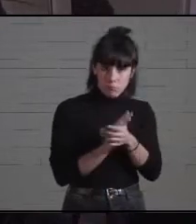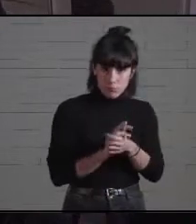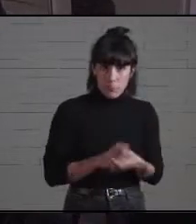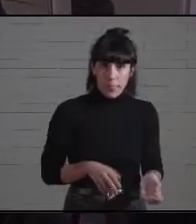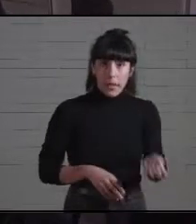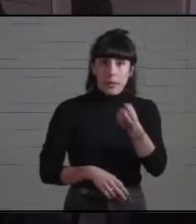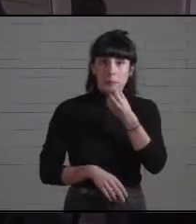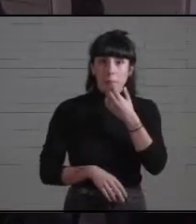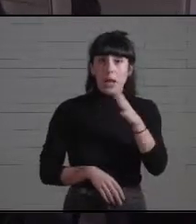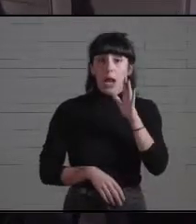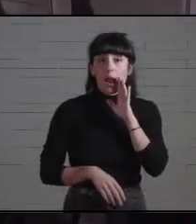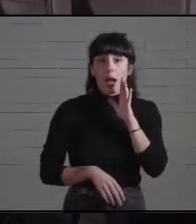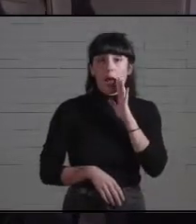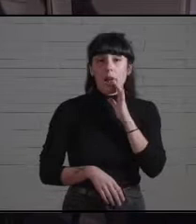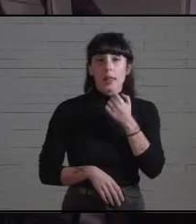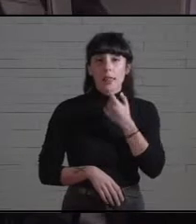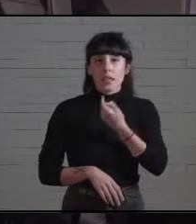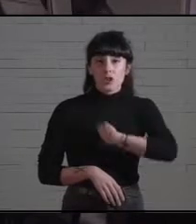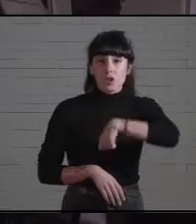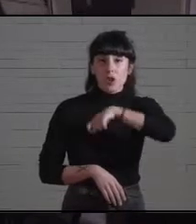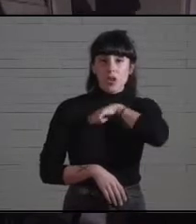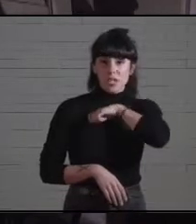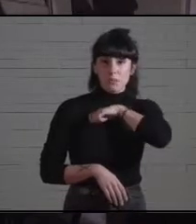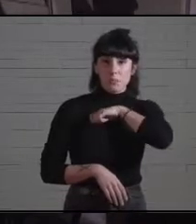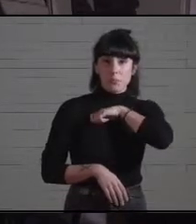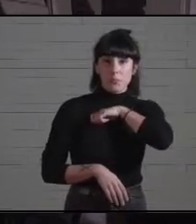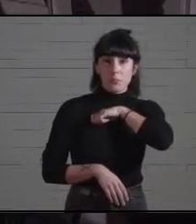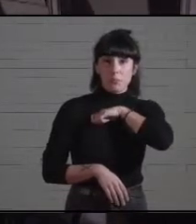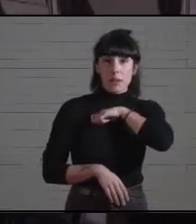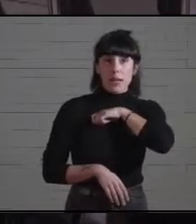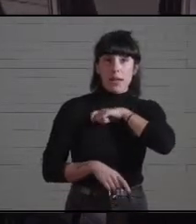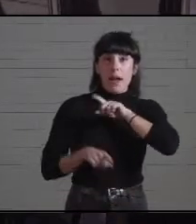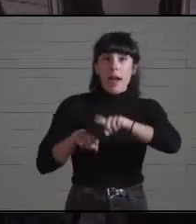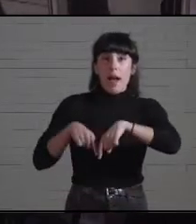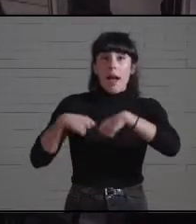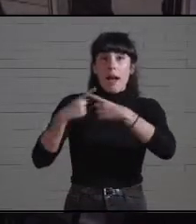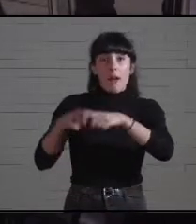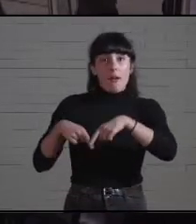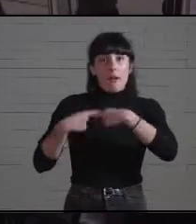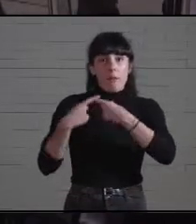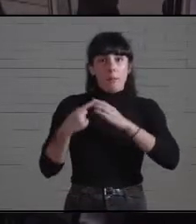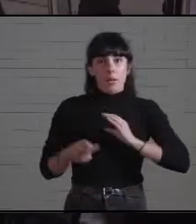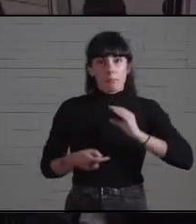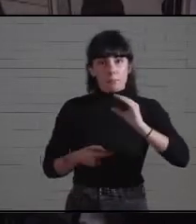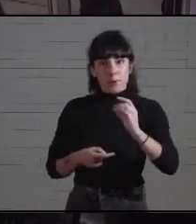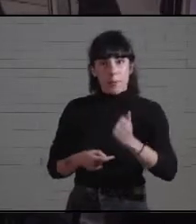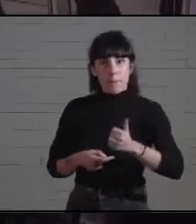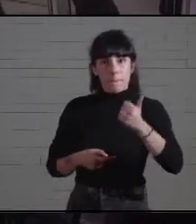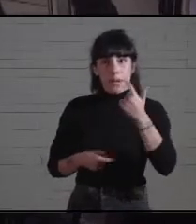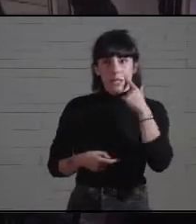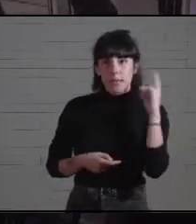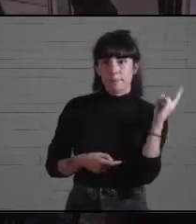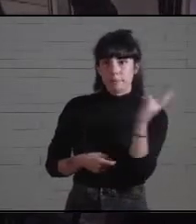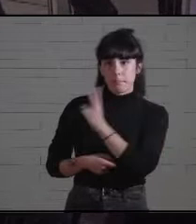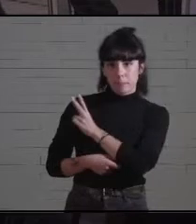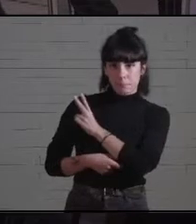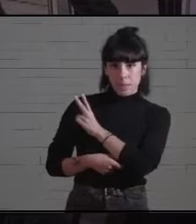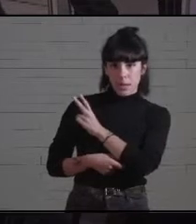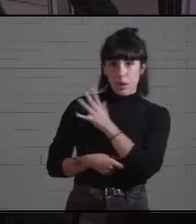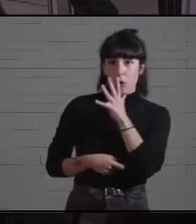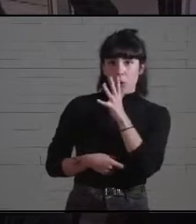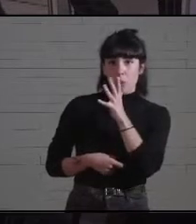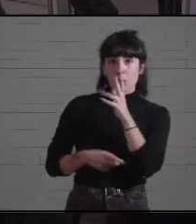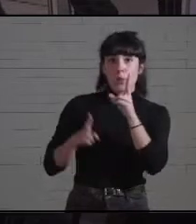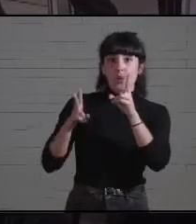Bien, como ya he dicho, el Estado español invierte más en familia de lo que aparece en este gráfico, porque aquí faltan las